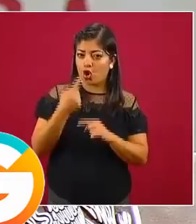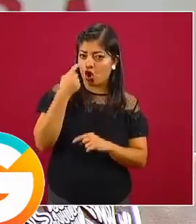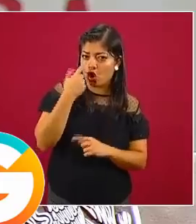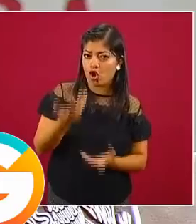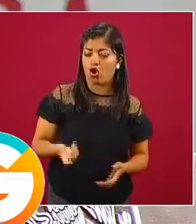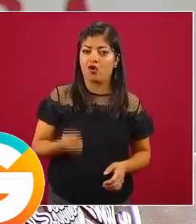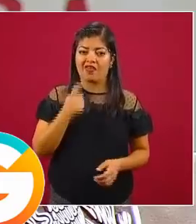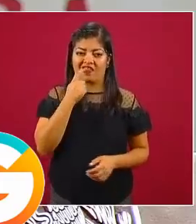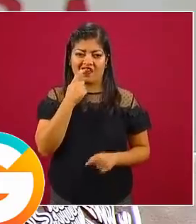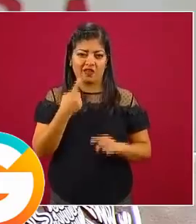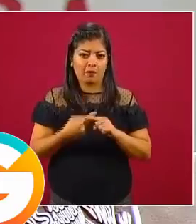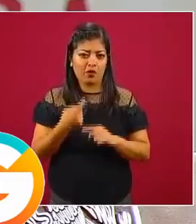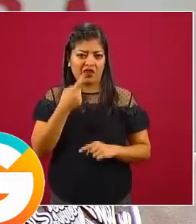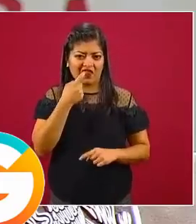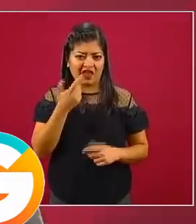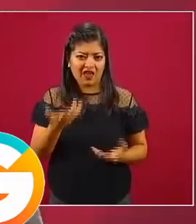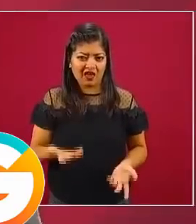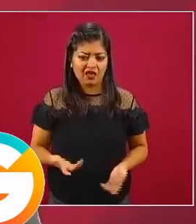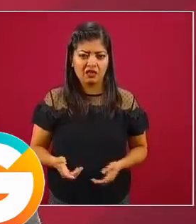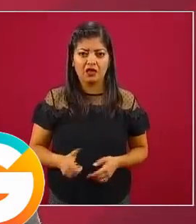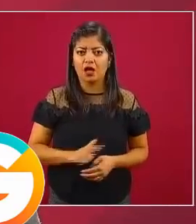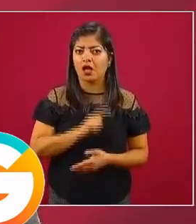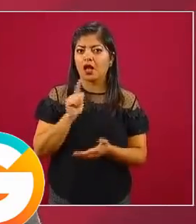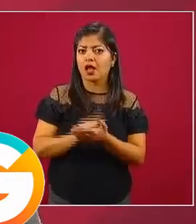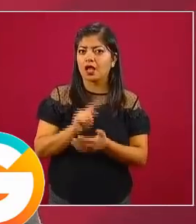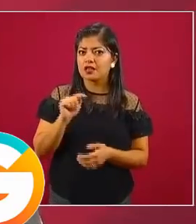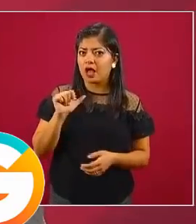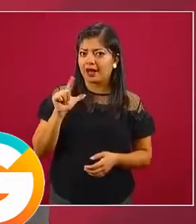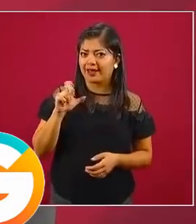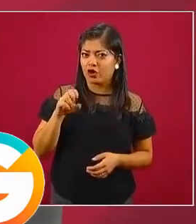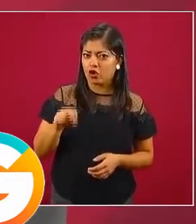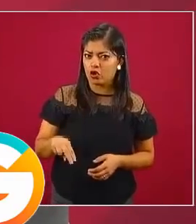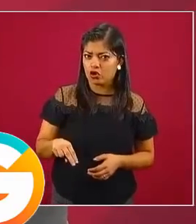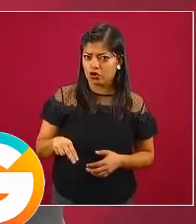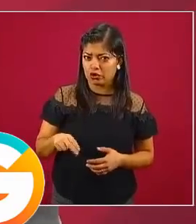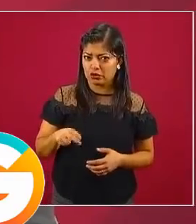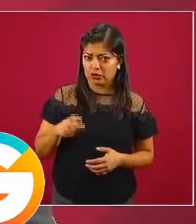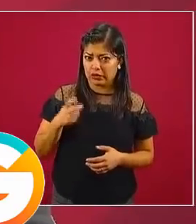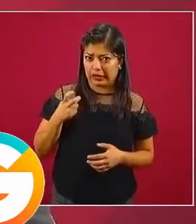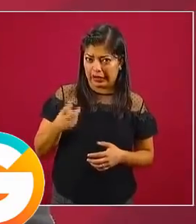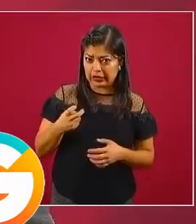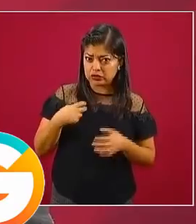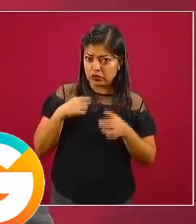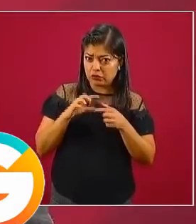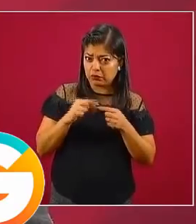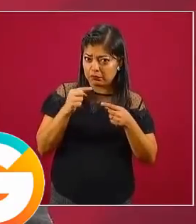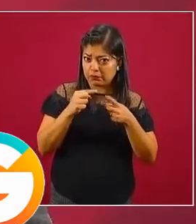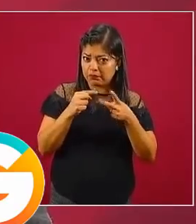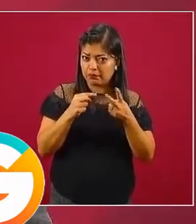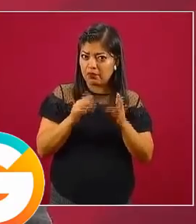diente, la ley del talión, pues no.